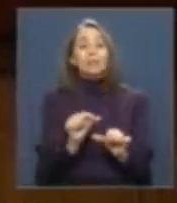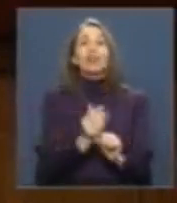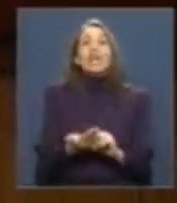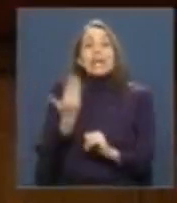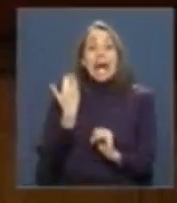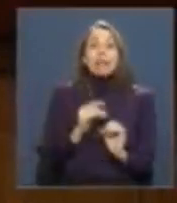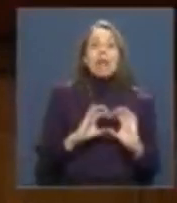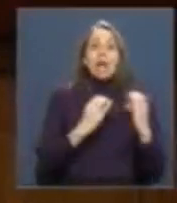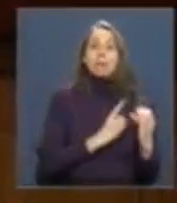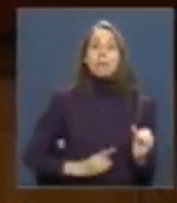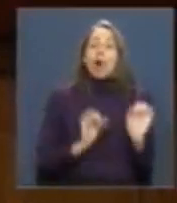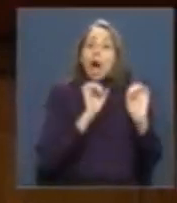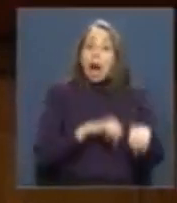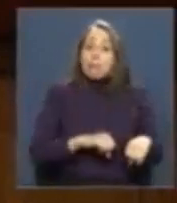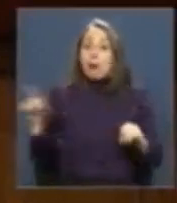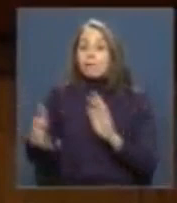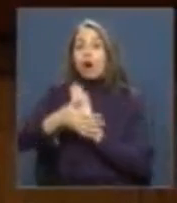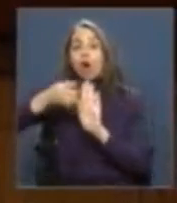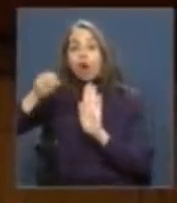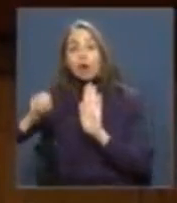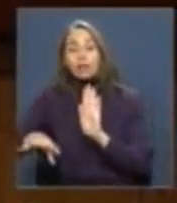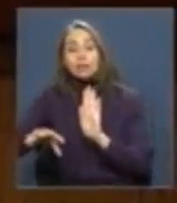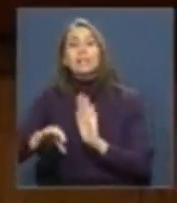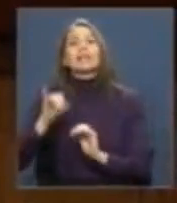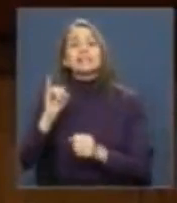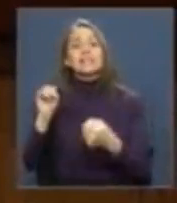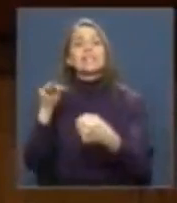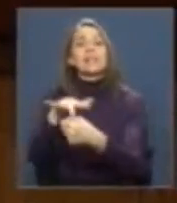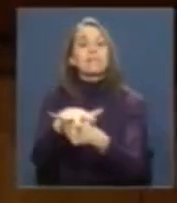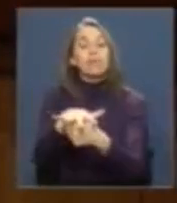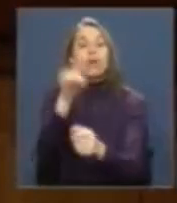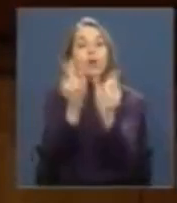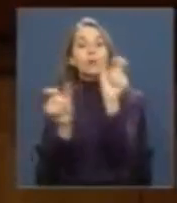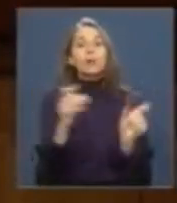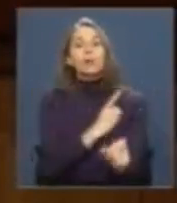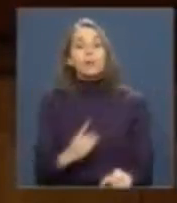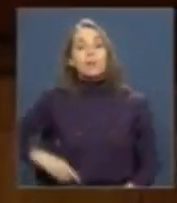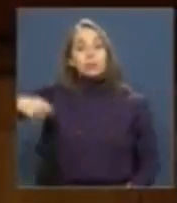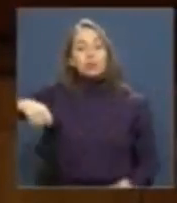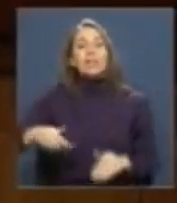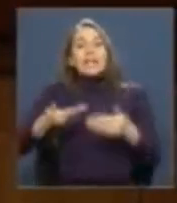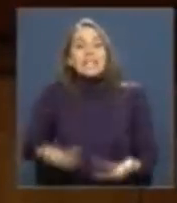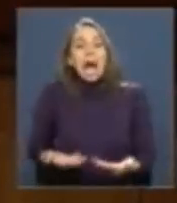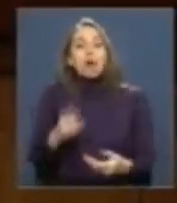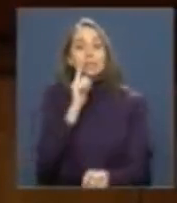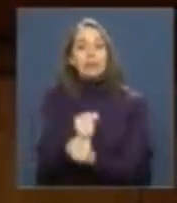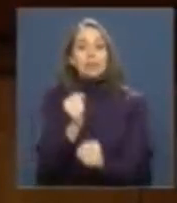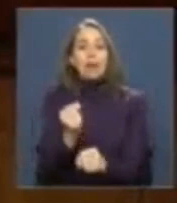diputados es aplicable a los parlamentarios actualmente en ejercicio